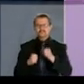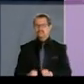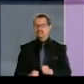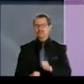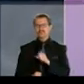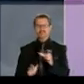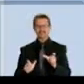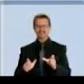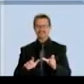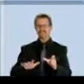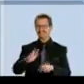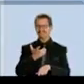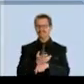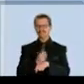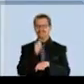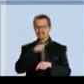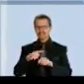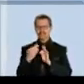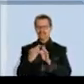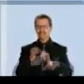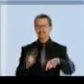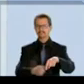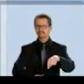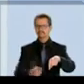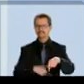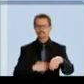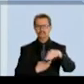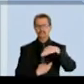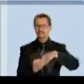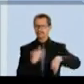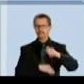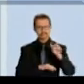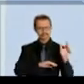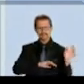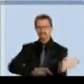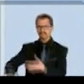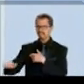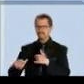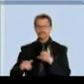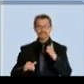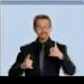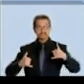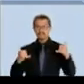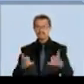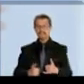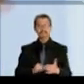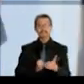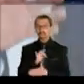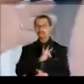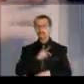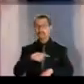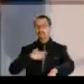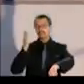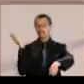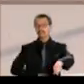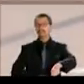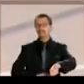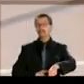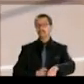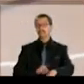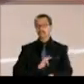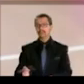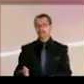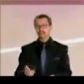y si es posible echarle la mano punto no hay otra condición la corrupción se termina poniendo sanciones más